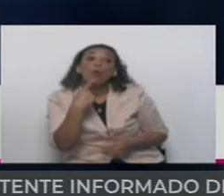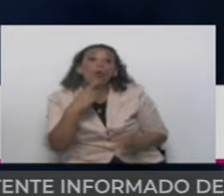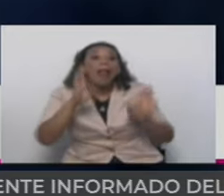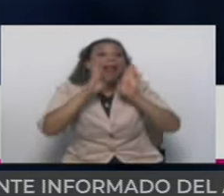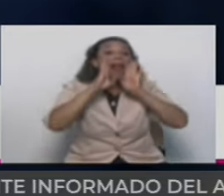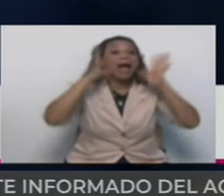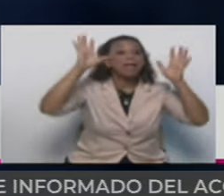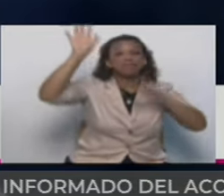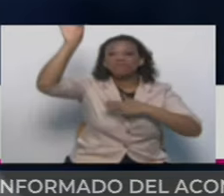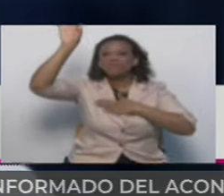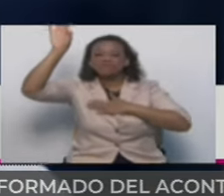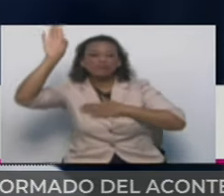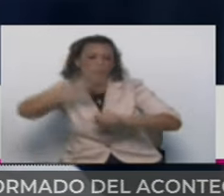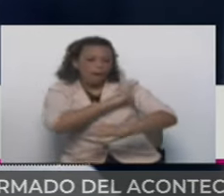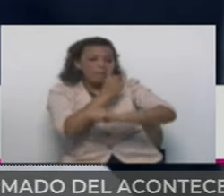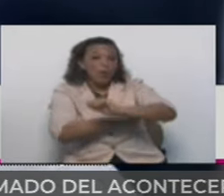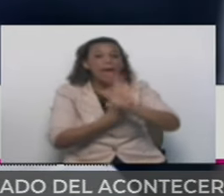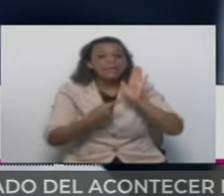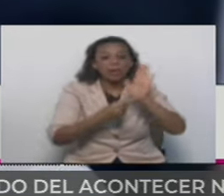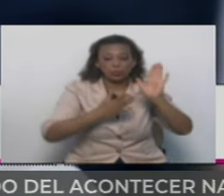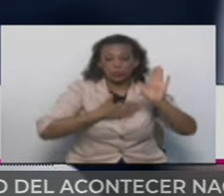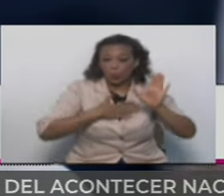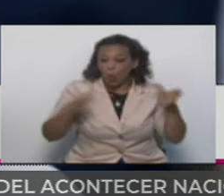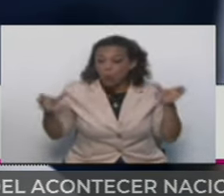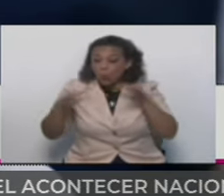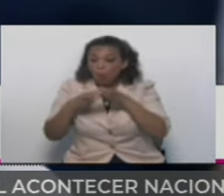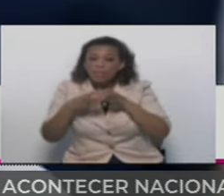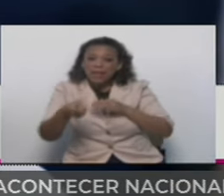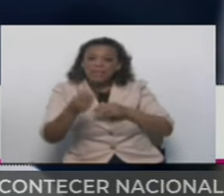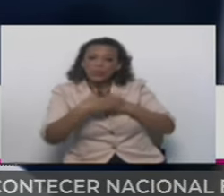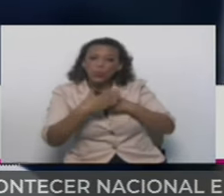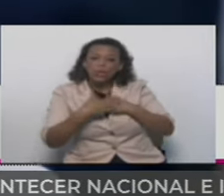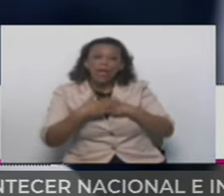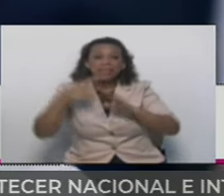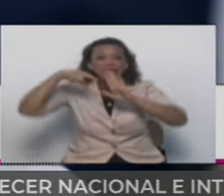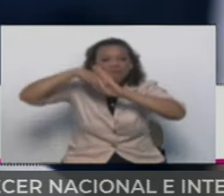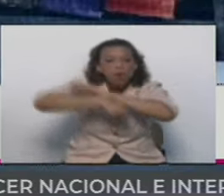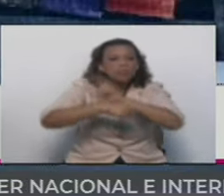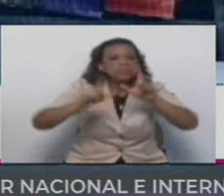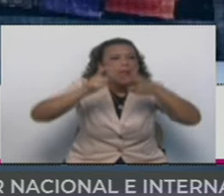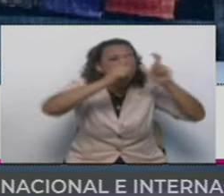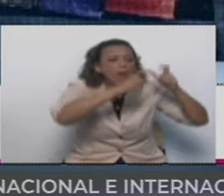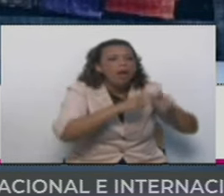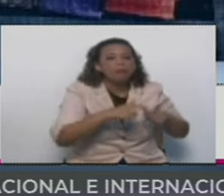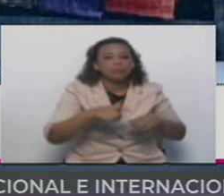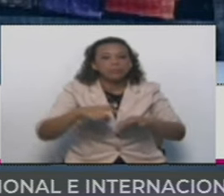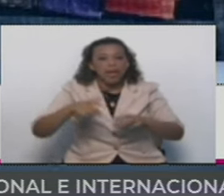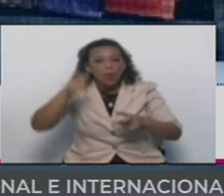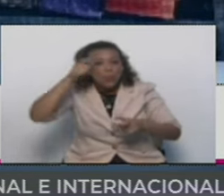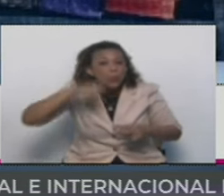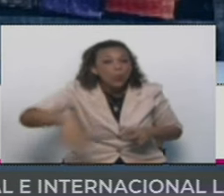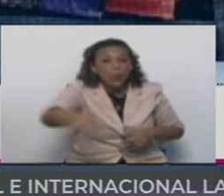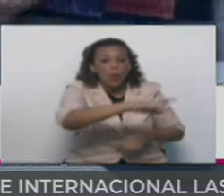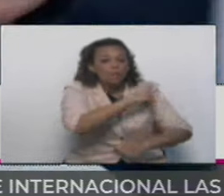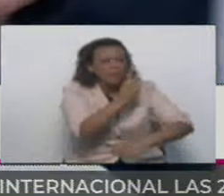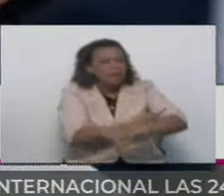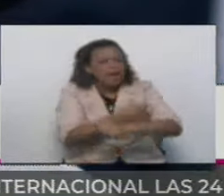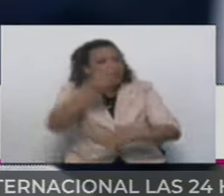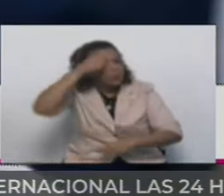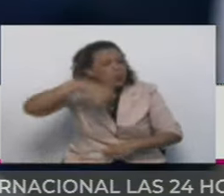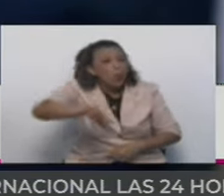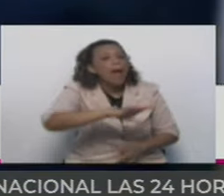expresar el verdadero poder que está, como lo decía usted, en las catacumbas, que está en la fuerza del pueblo que